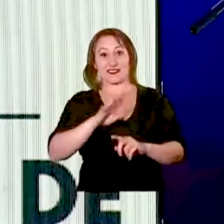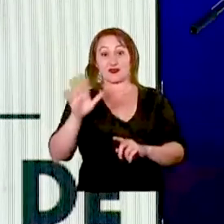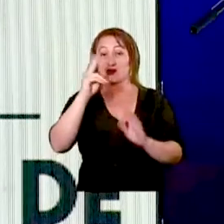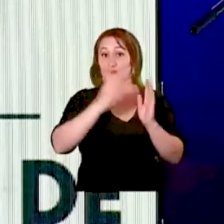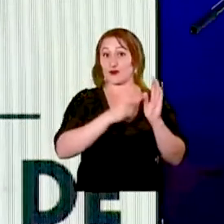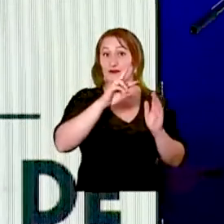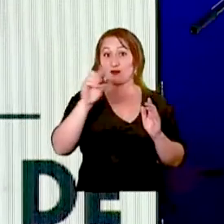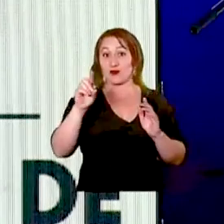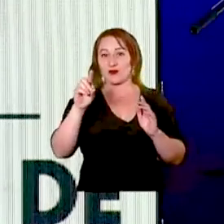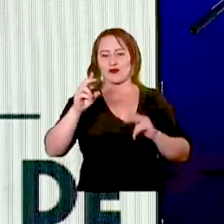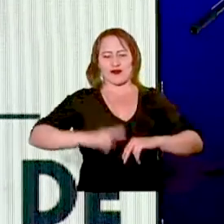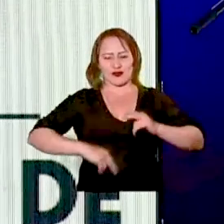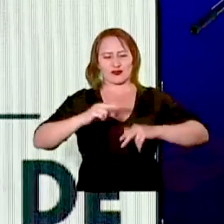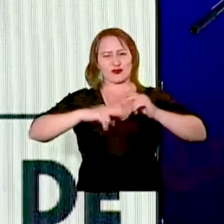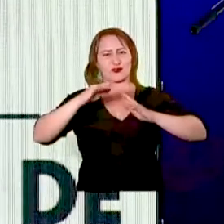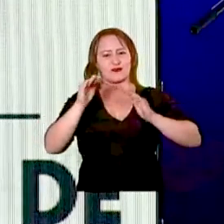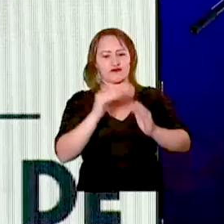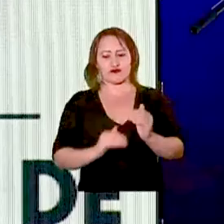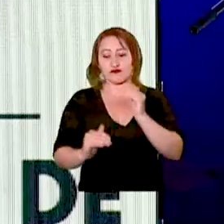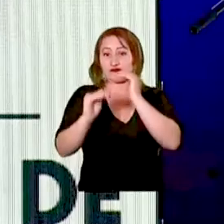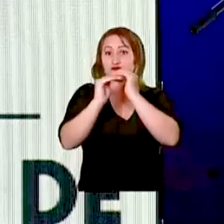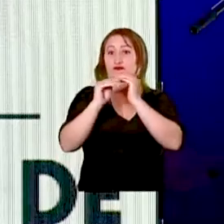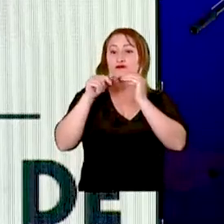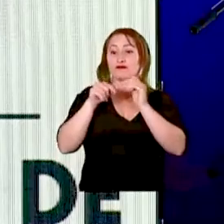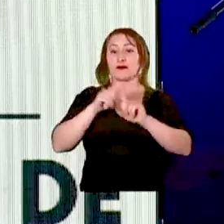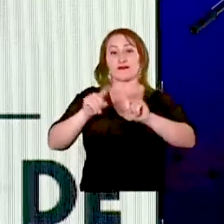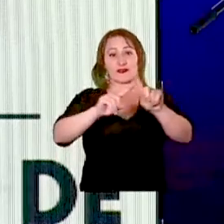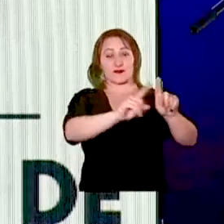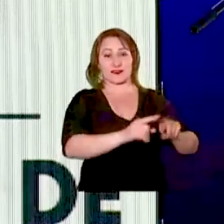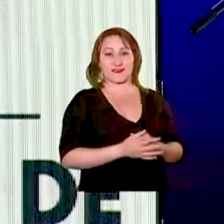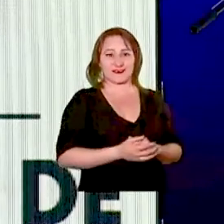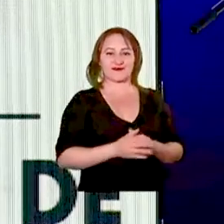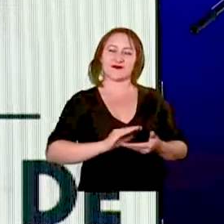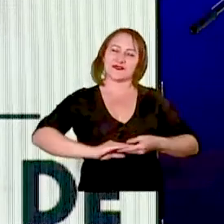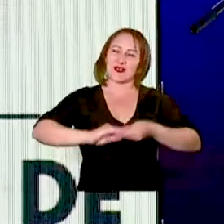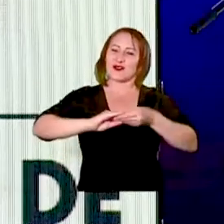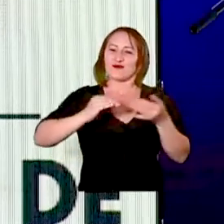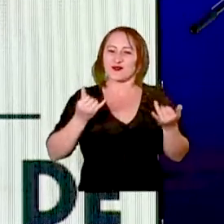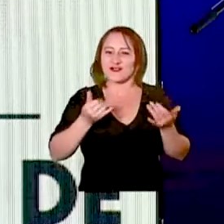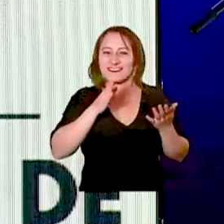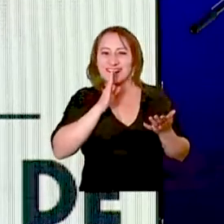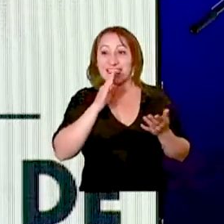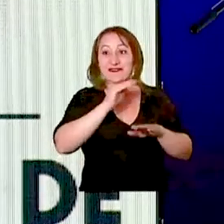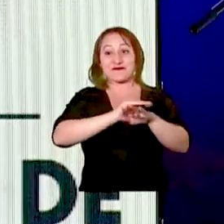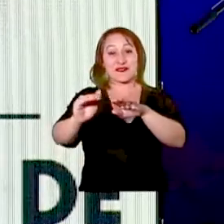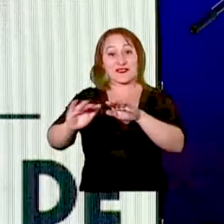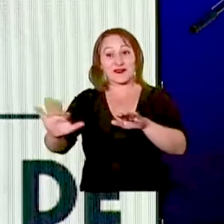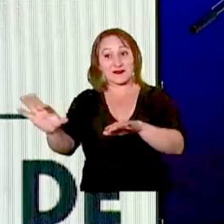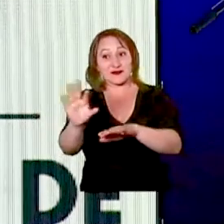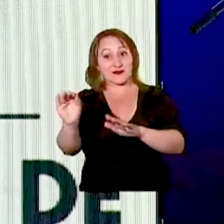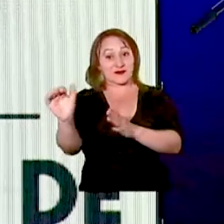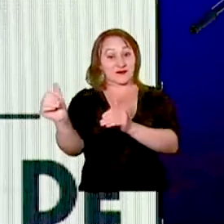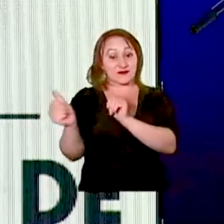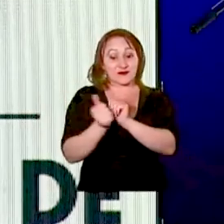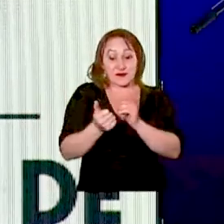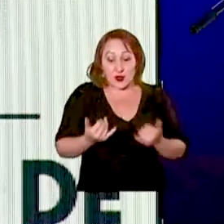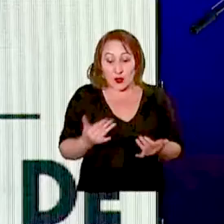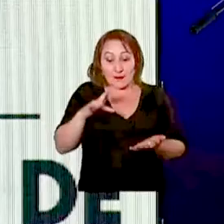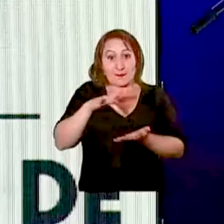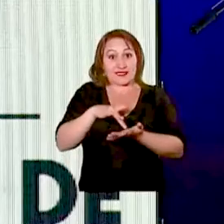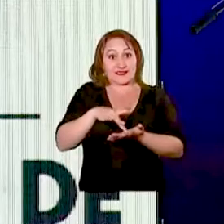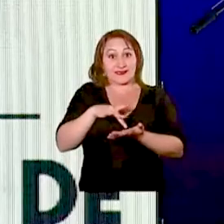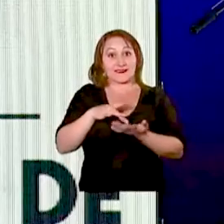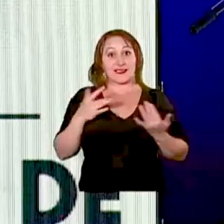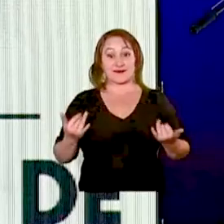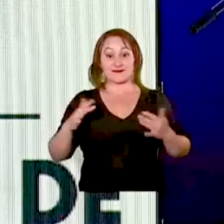2021, construyendo desde la equidad y la diferencia. Saludamos en el día de hoy a los invitados que nos acompañan